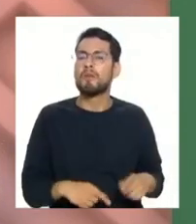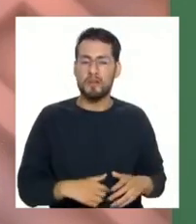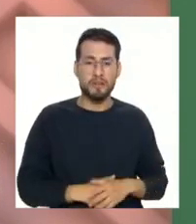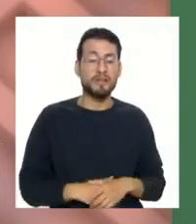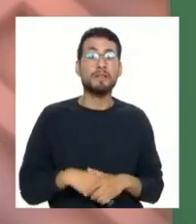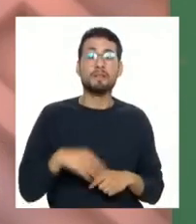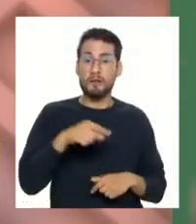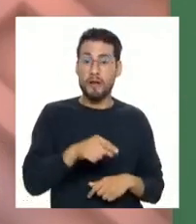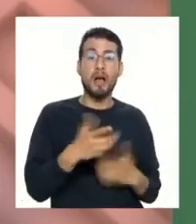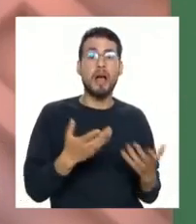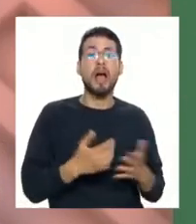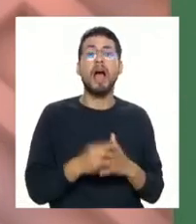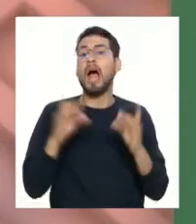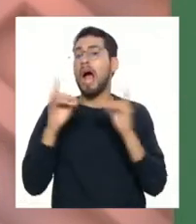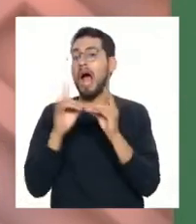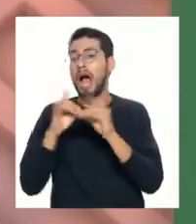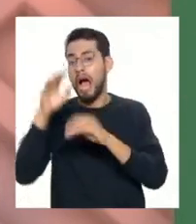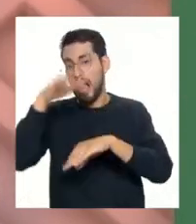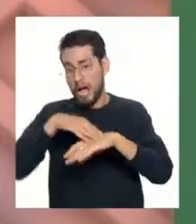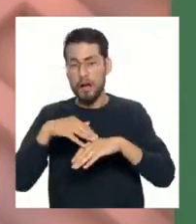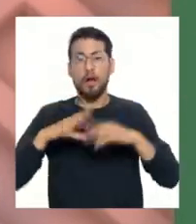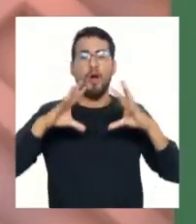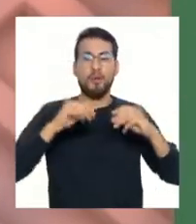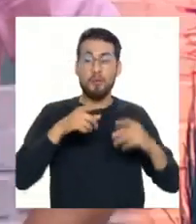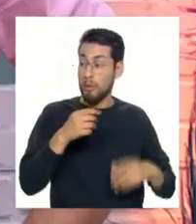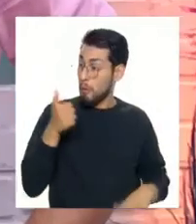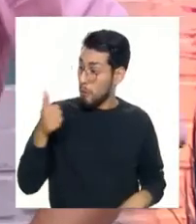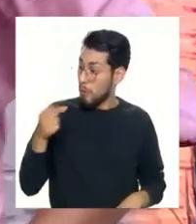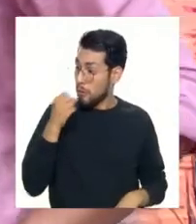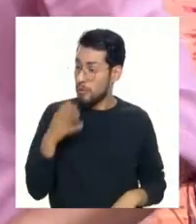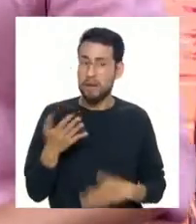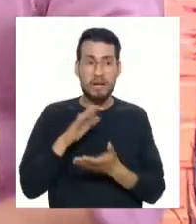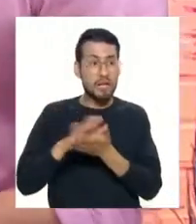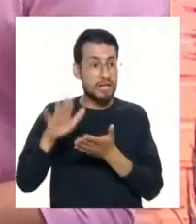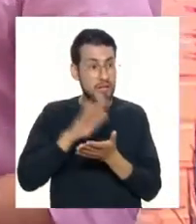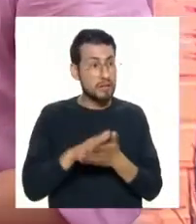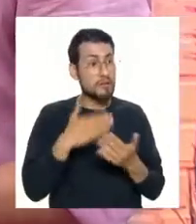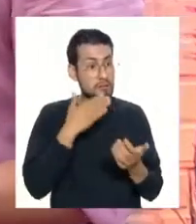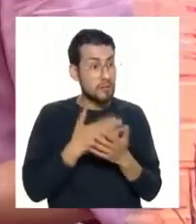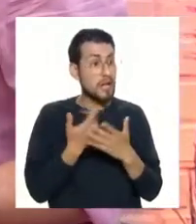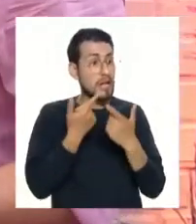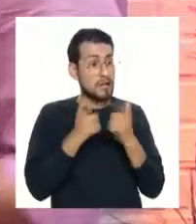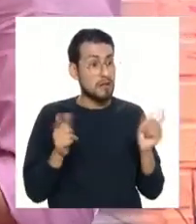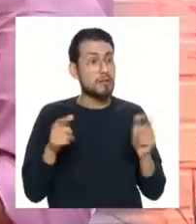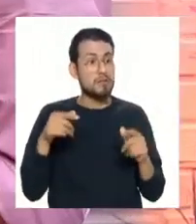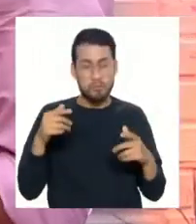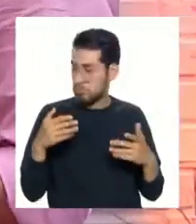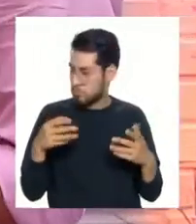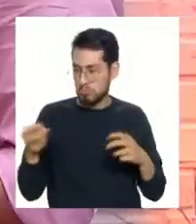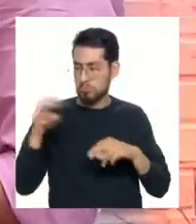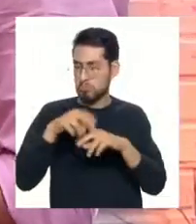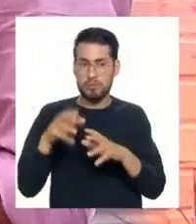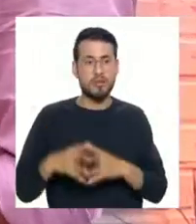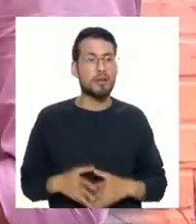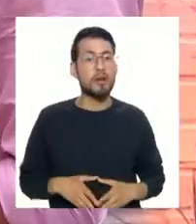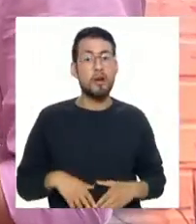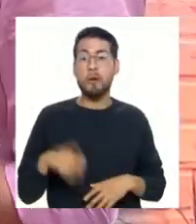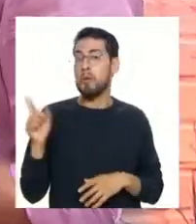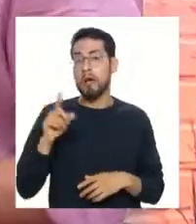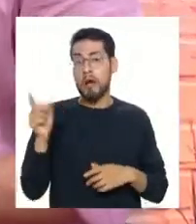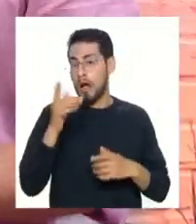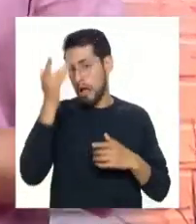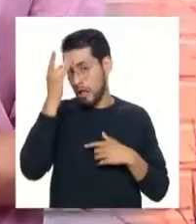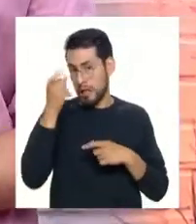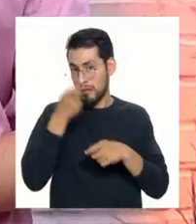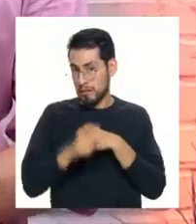tu mascota se sube a la cama, al sofá, y eso está genial, pues, claro, para desinfectar y poder libremente que ellos se suban donde quieran. Y además que no les afecta